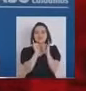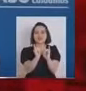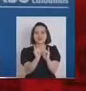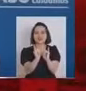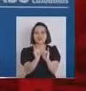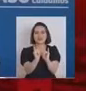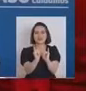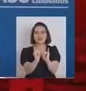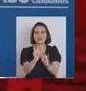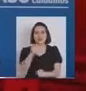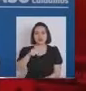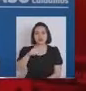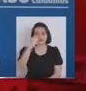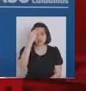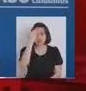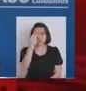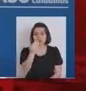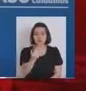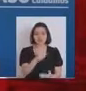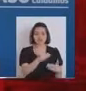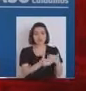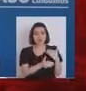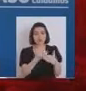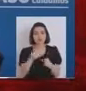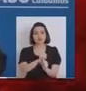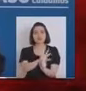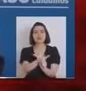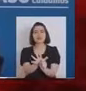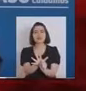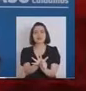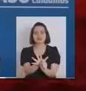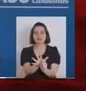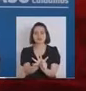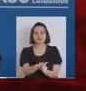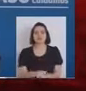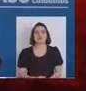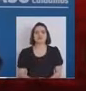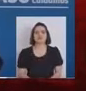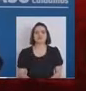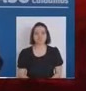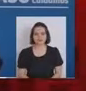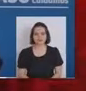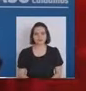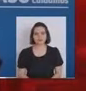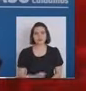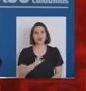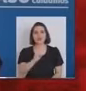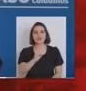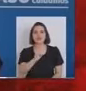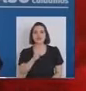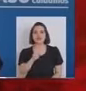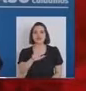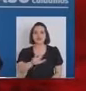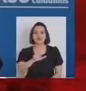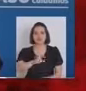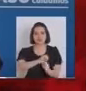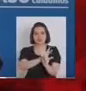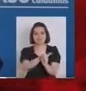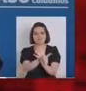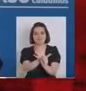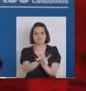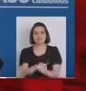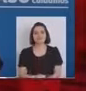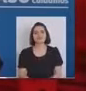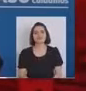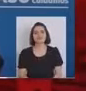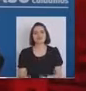una dicotomía, pero claro, es un proceso que es lento. El gobierno ha insistido, además, en 12 plazos clave. Por ejemplo, quiere tener